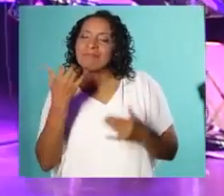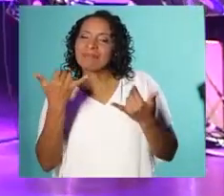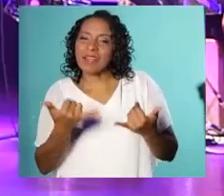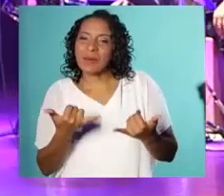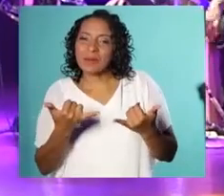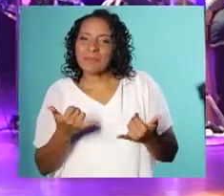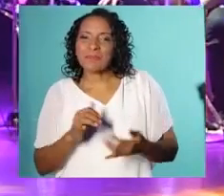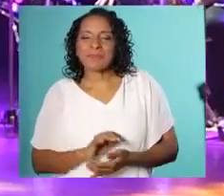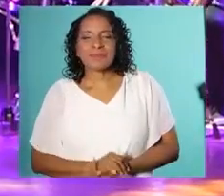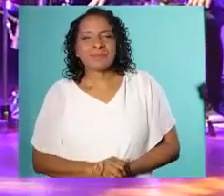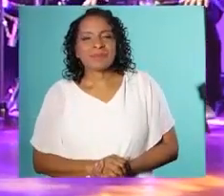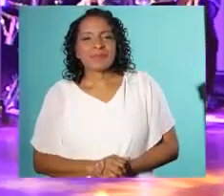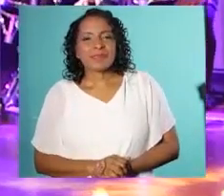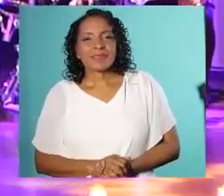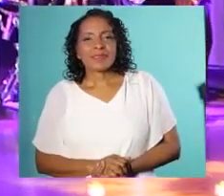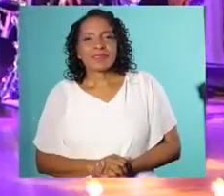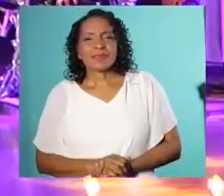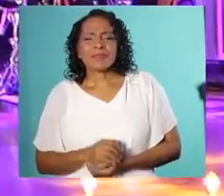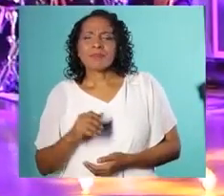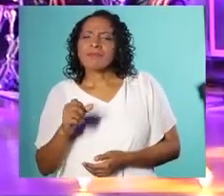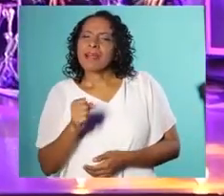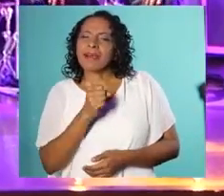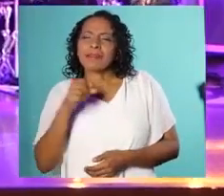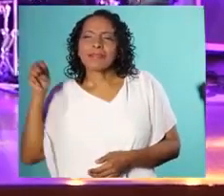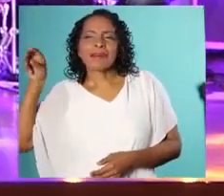esta canción fue una canción que me abrió mucho camino.